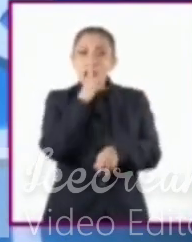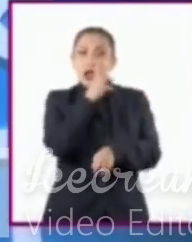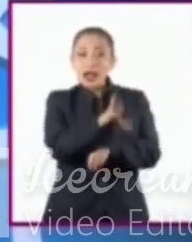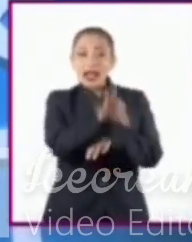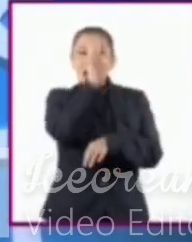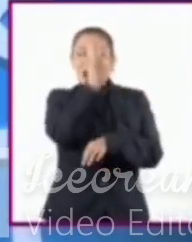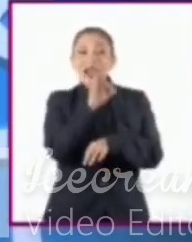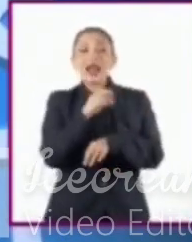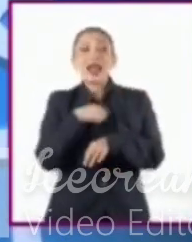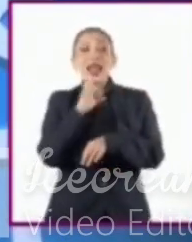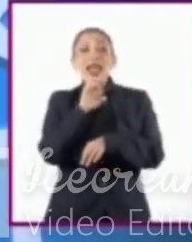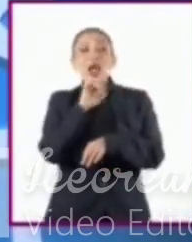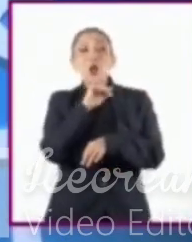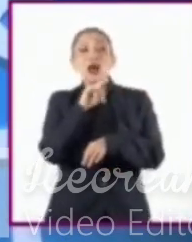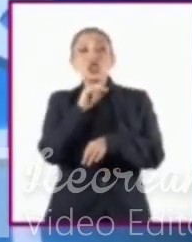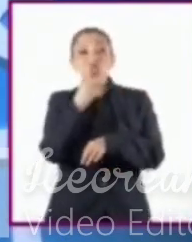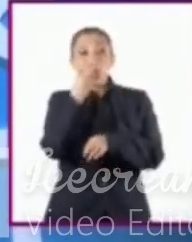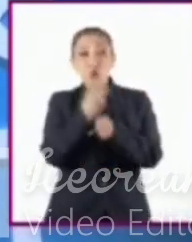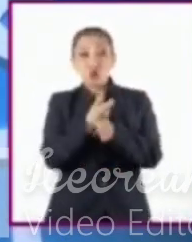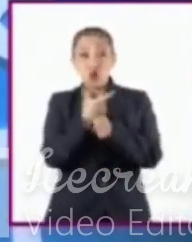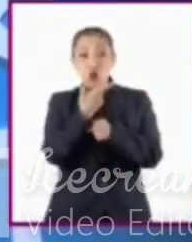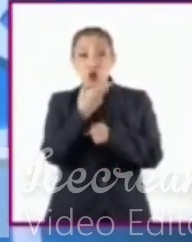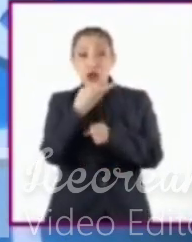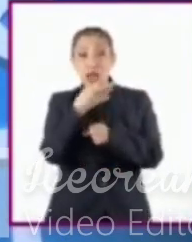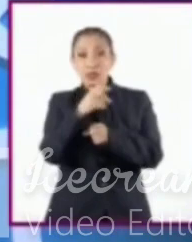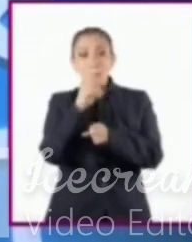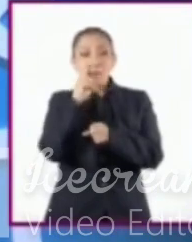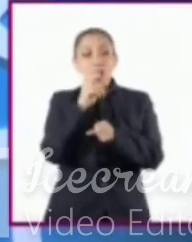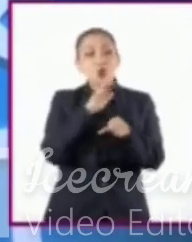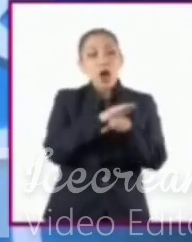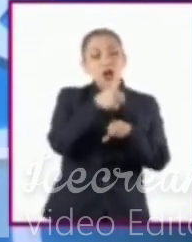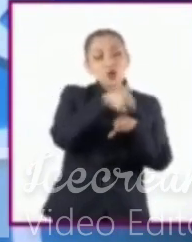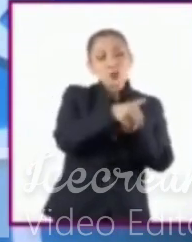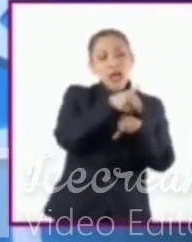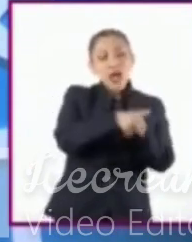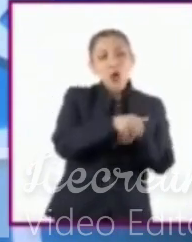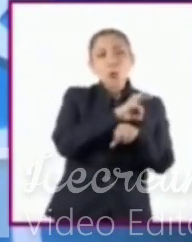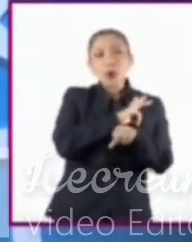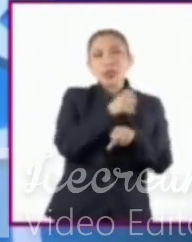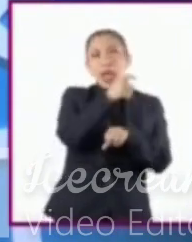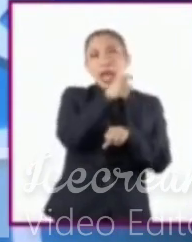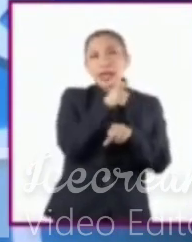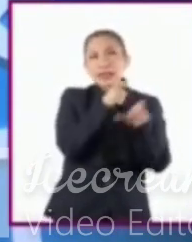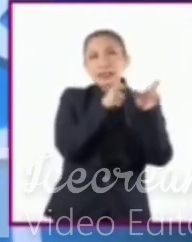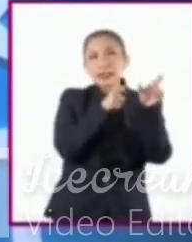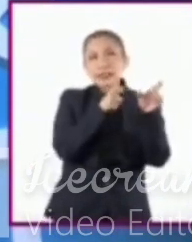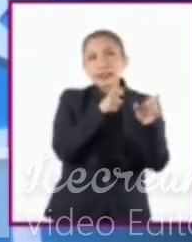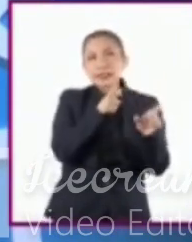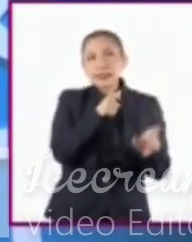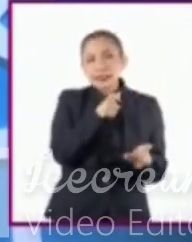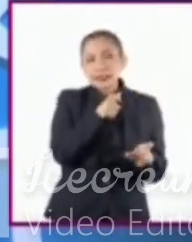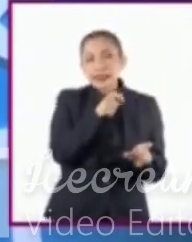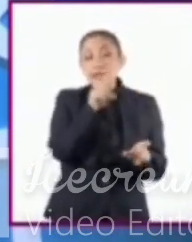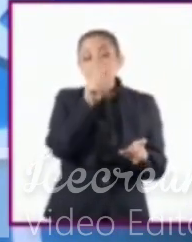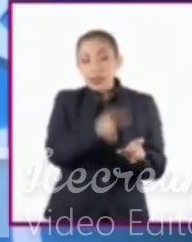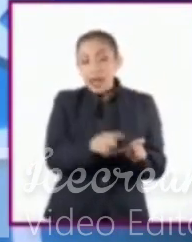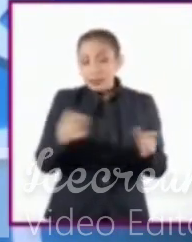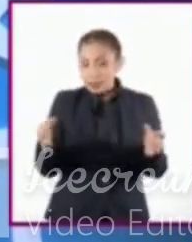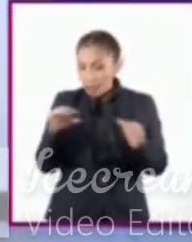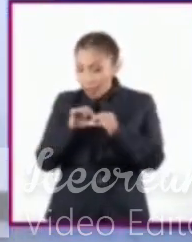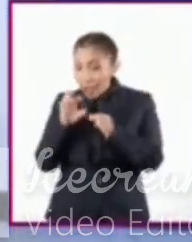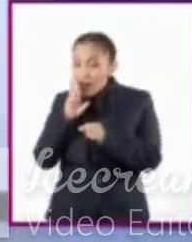segundo grado implica calcular qué valores tiene la incógnita y que estos hagan verdadera la